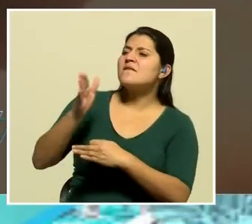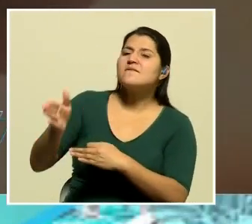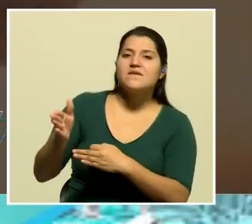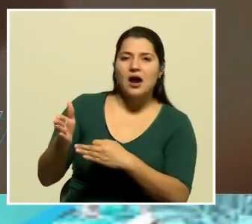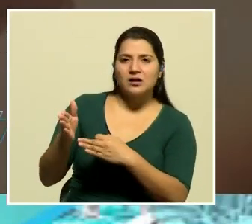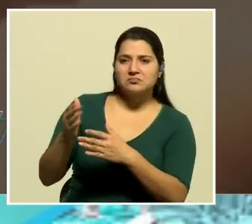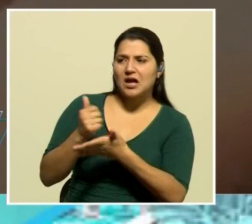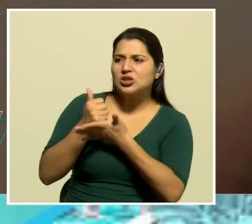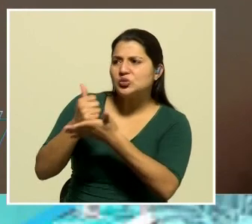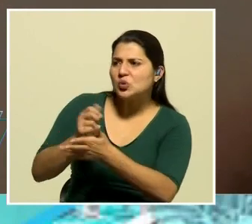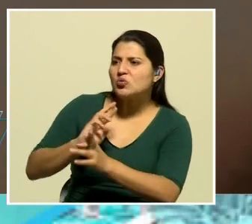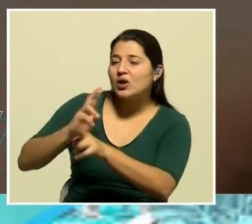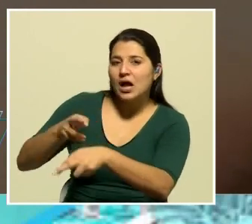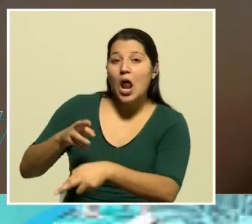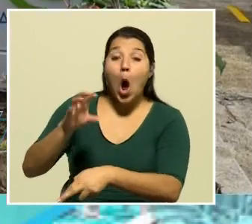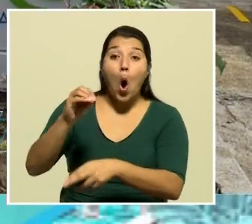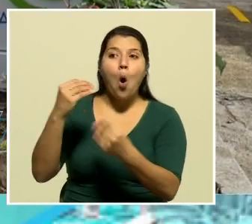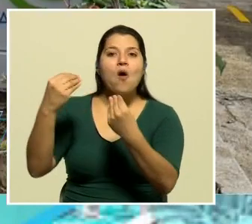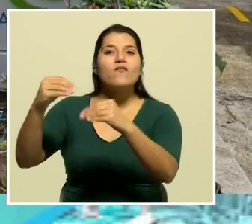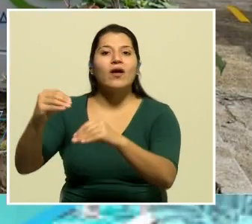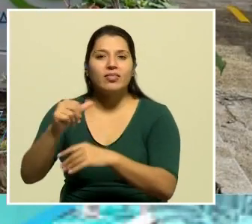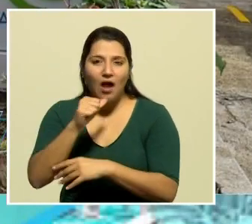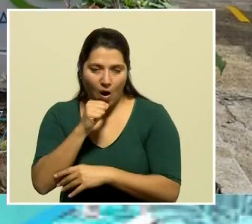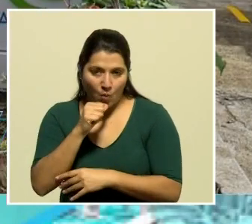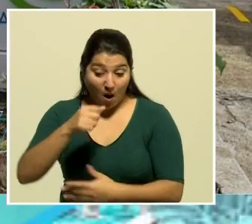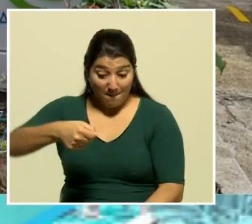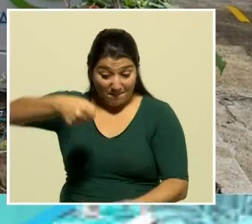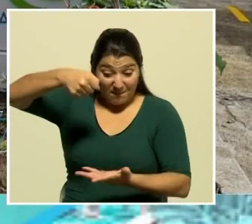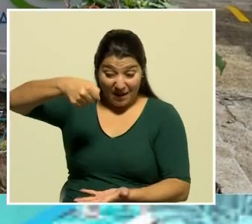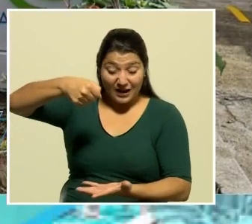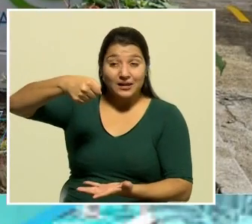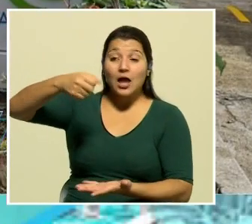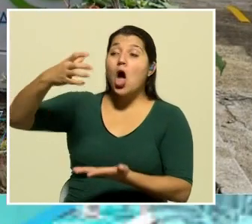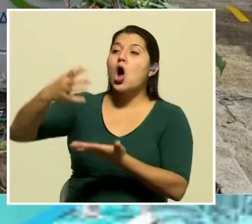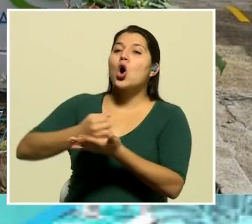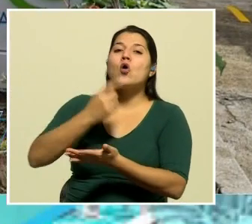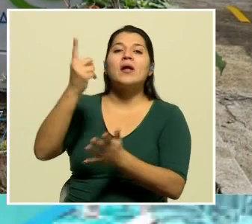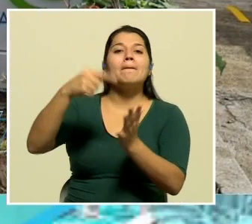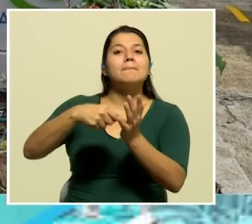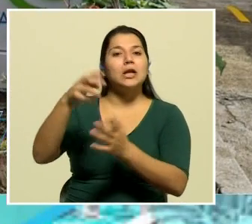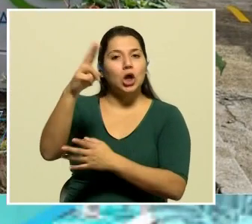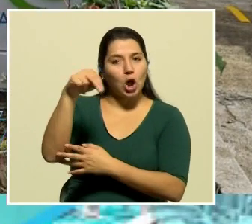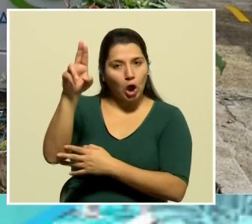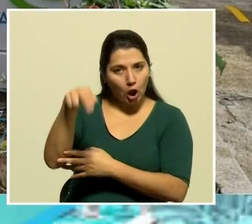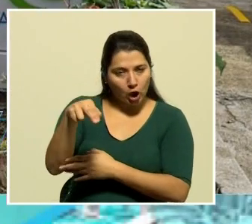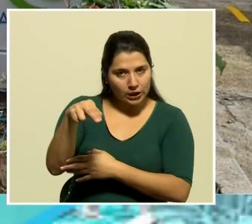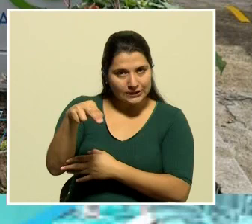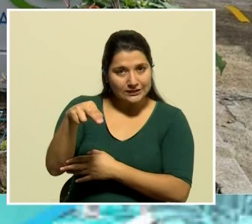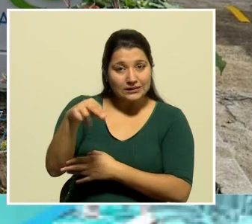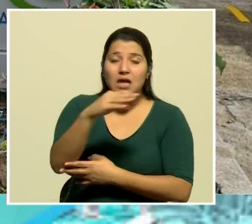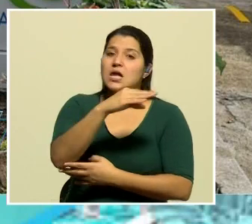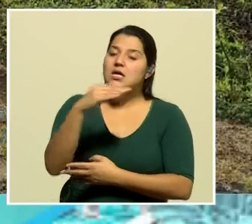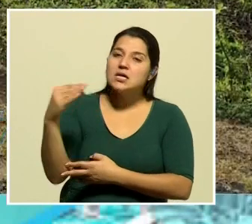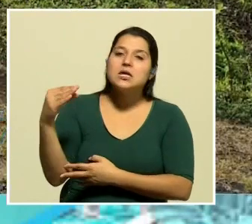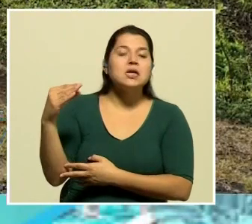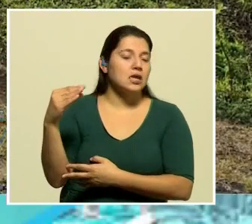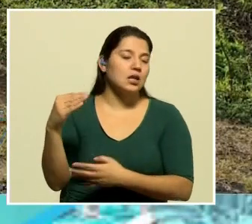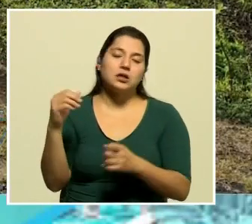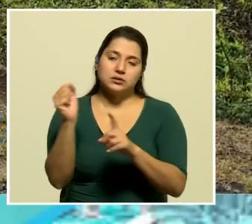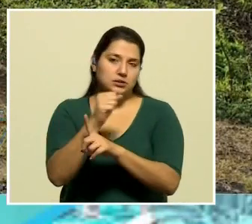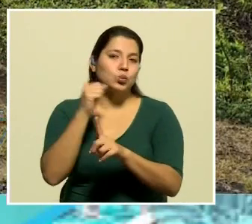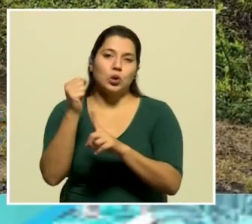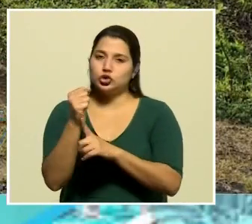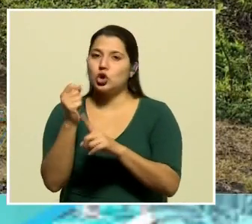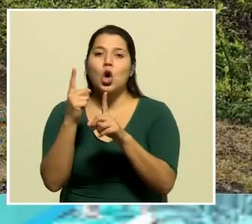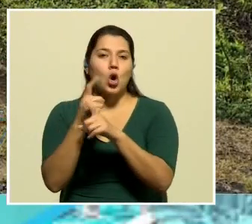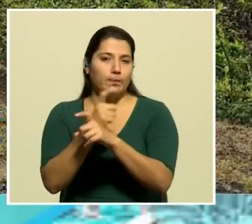ejemplo, por un balde de agua les cobran 1,000 colones a cada uno. y sí las condiciones son bastante complicadas